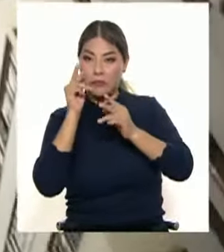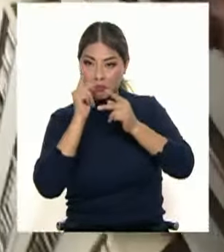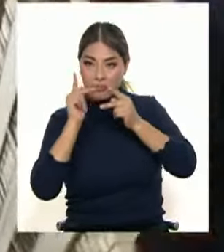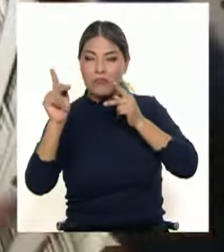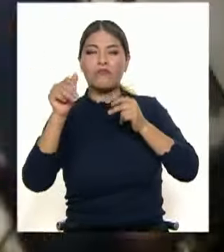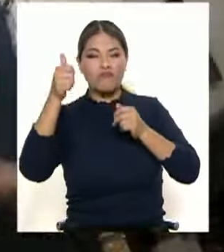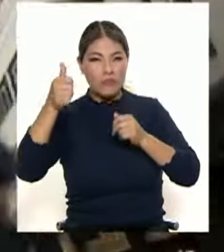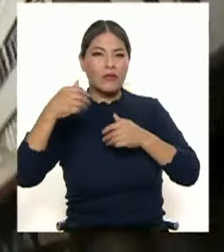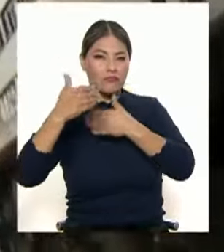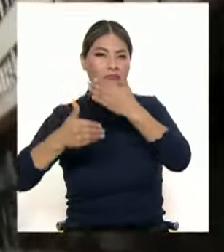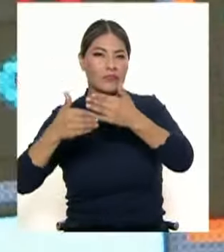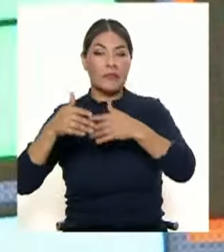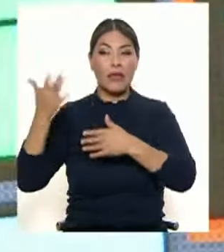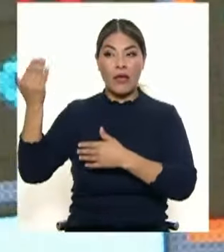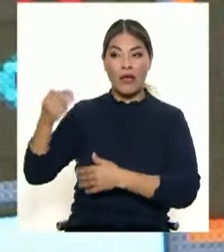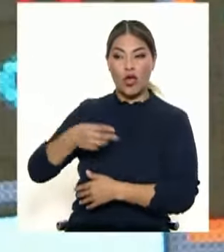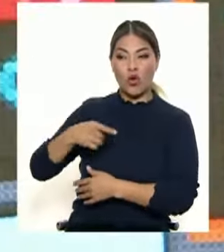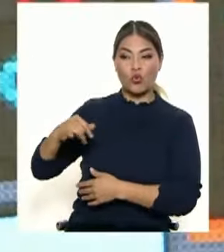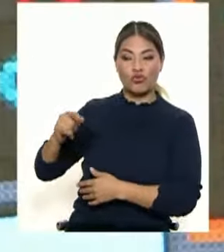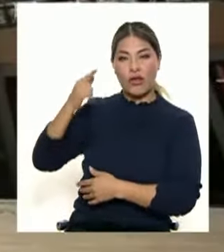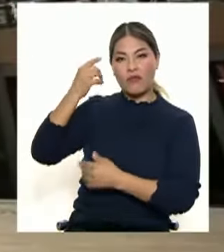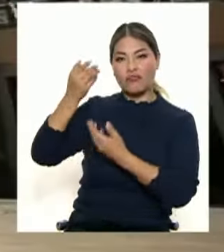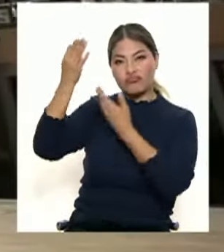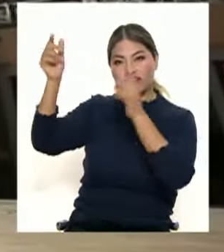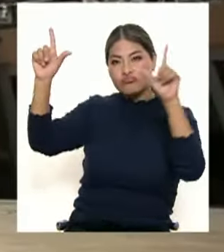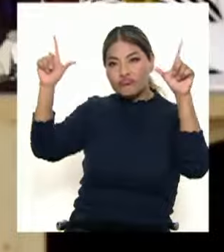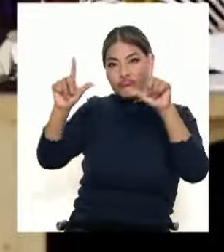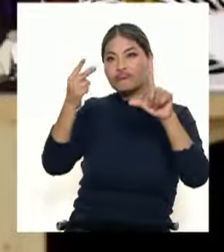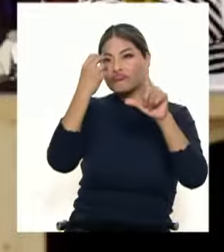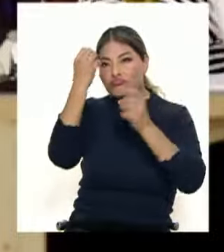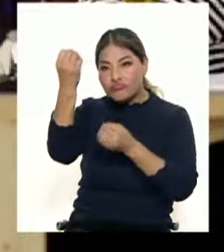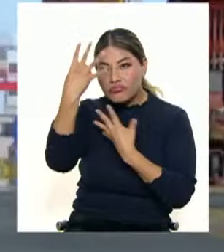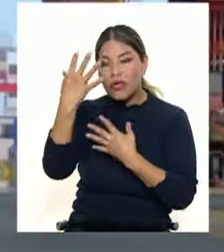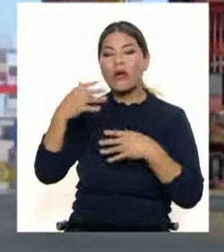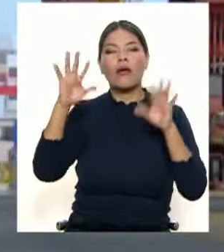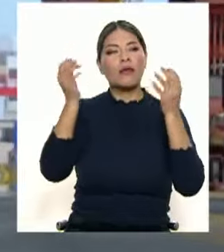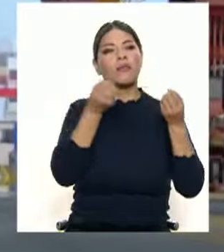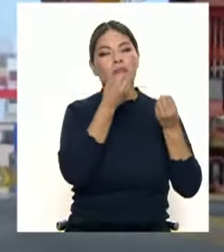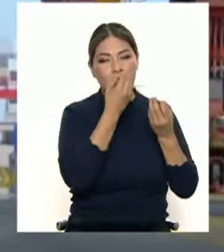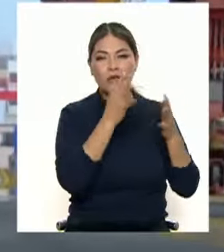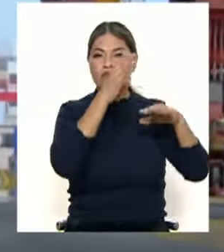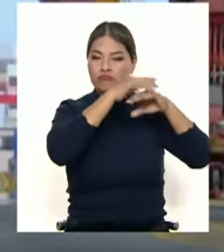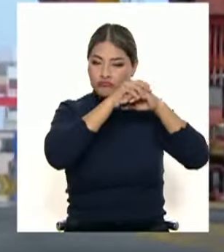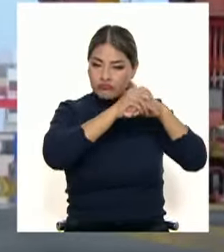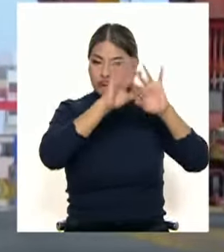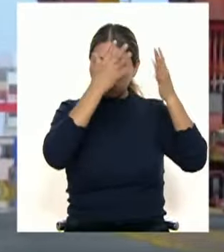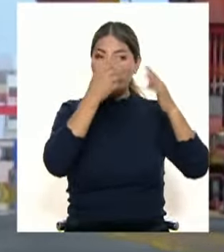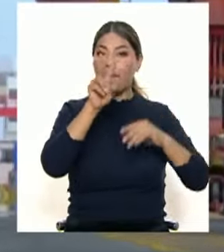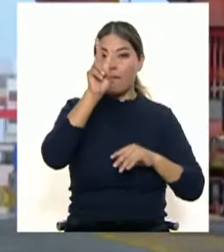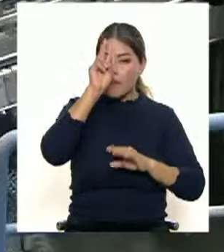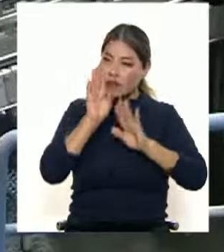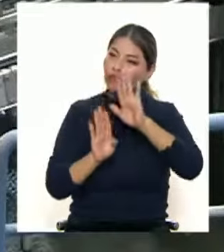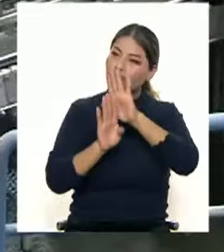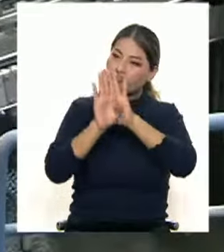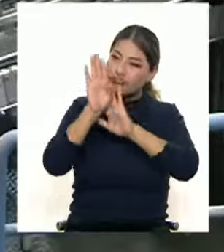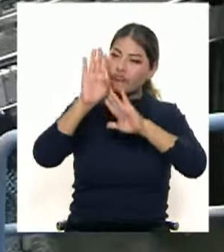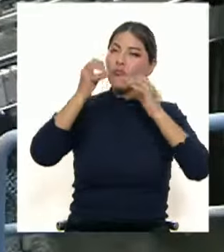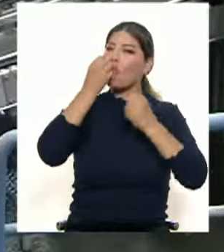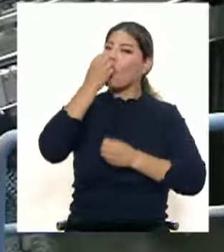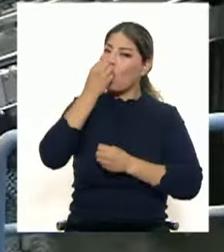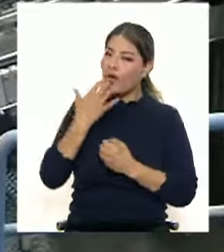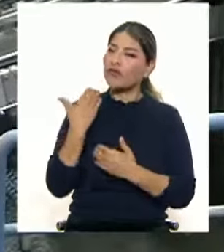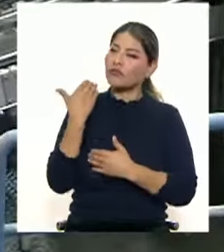Gustavo beren saludó la noticia a través de la red social x tras calificarla de buena para el Perú agregó